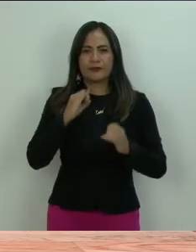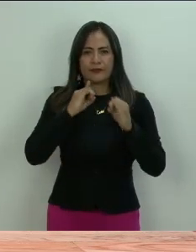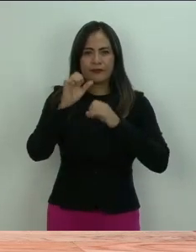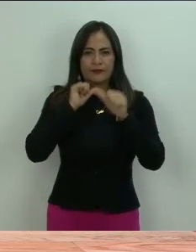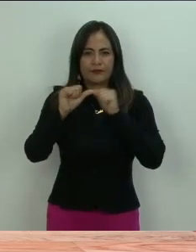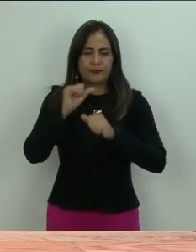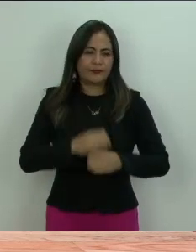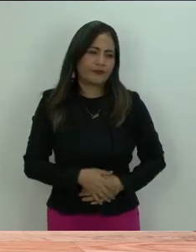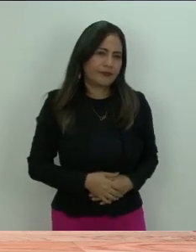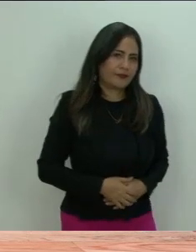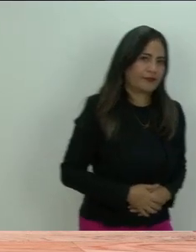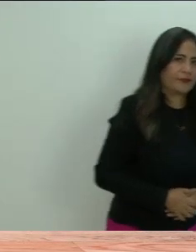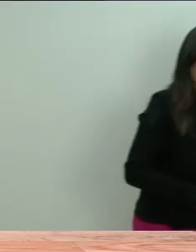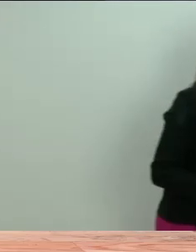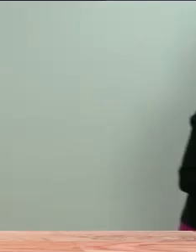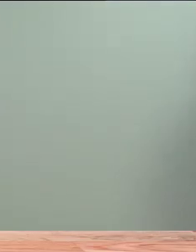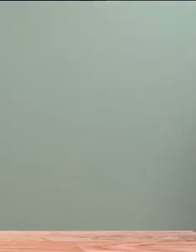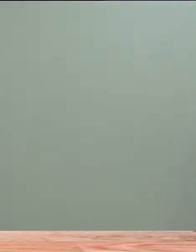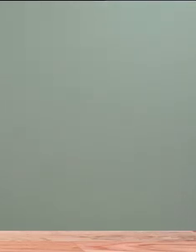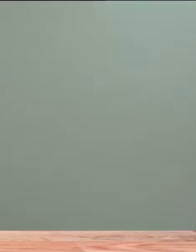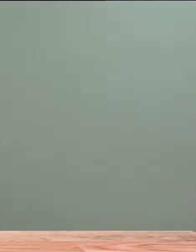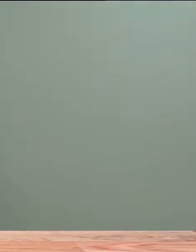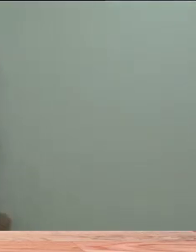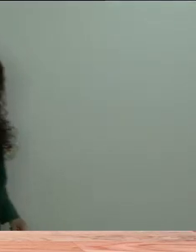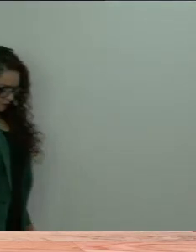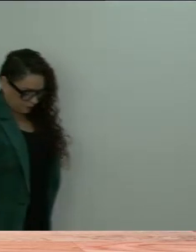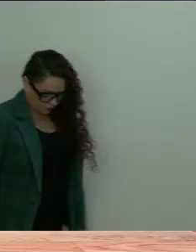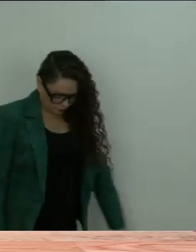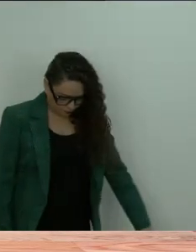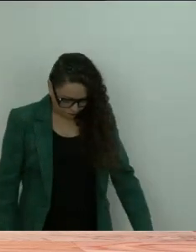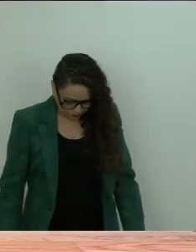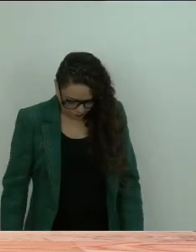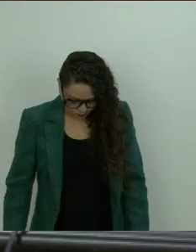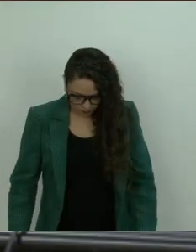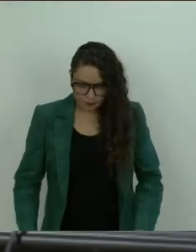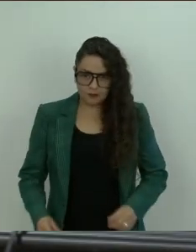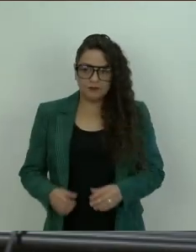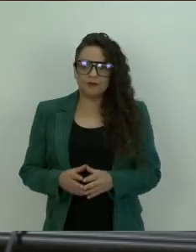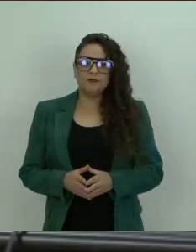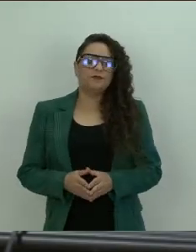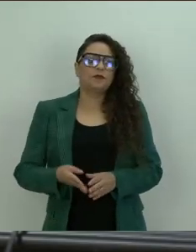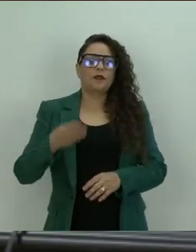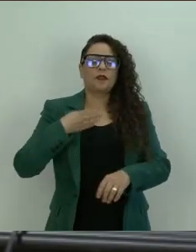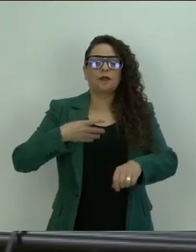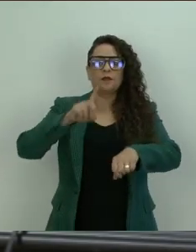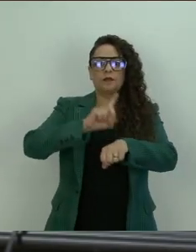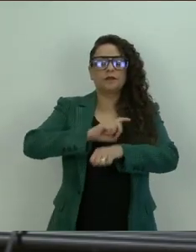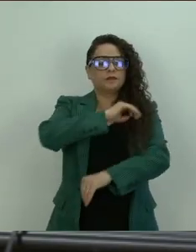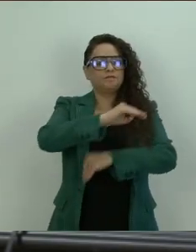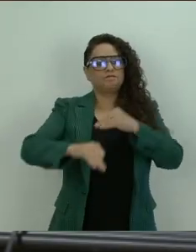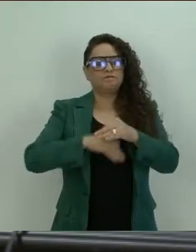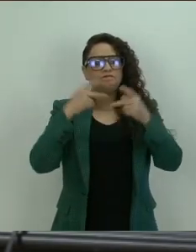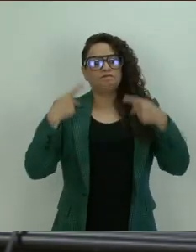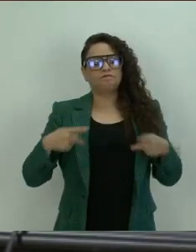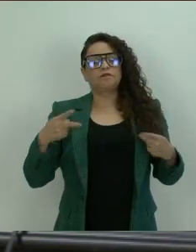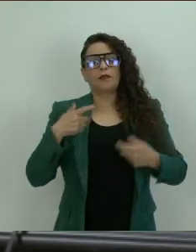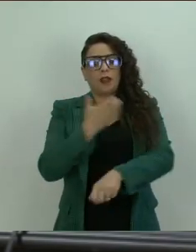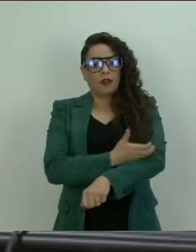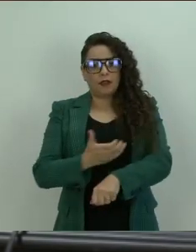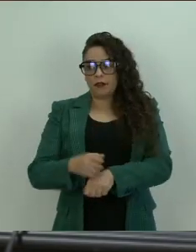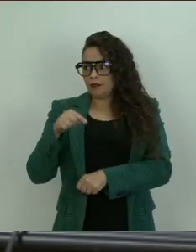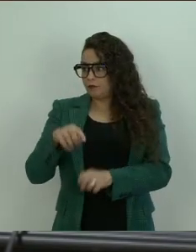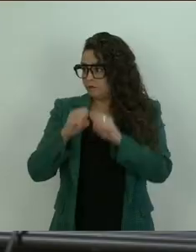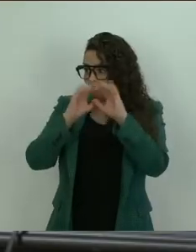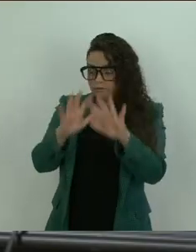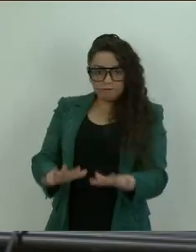Gracias, muy buenos días a todas las personas que nos acompañan en el Pleno y de manera virtual en las redes sociales oficiales de este tribunal, a mi